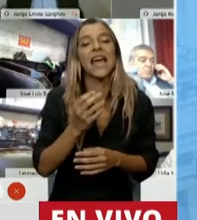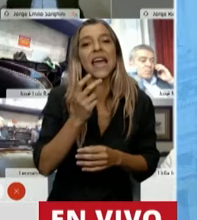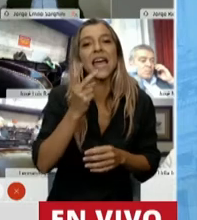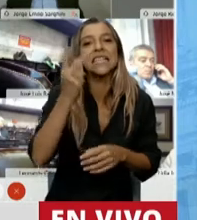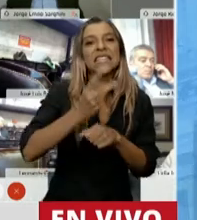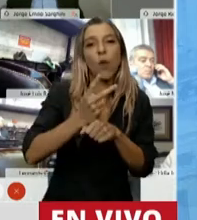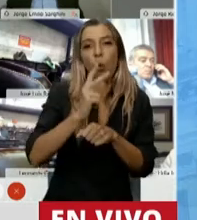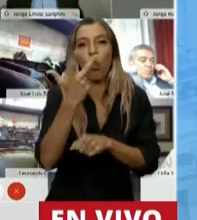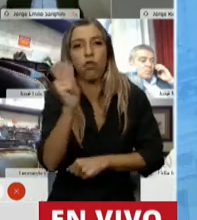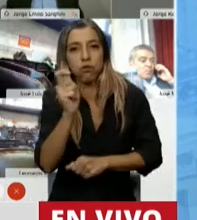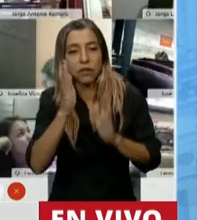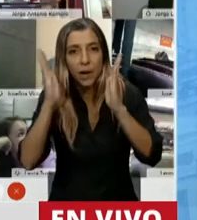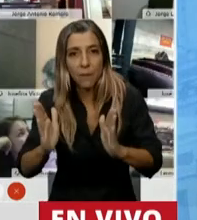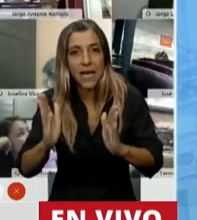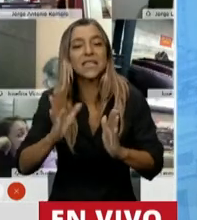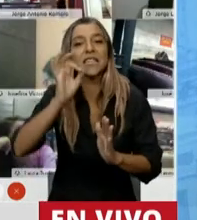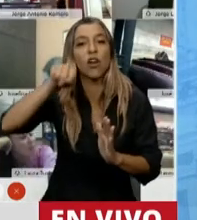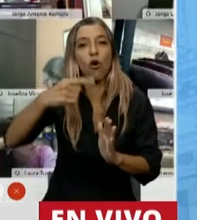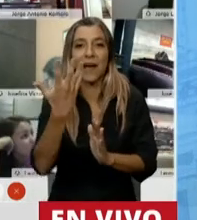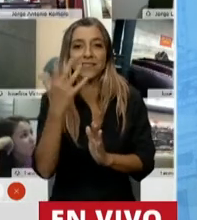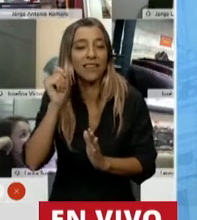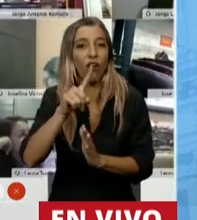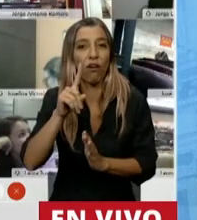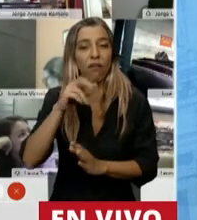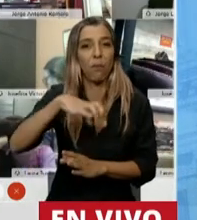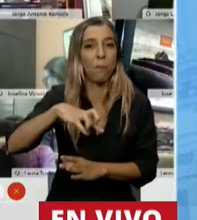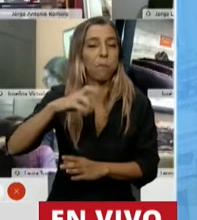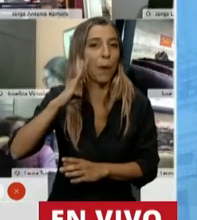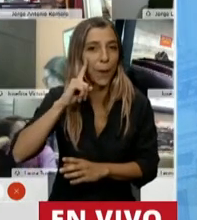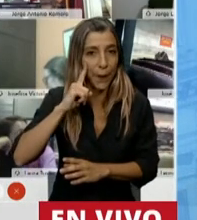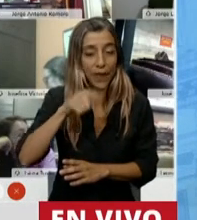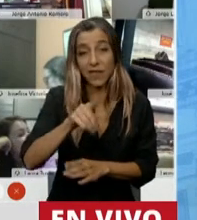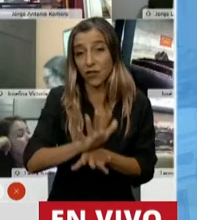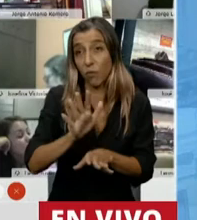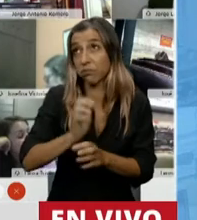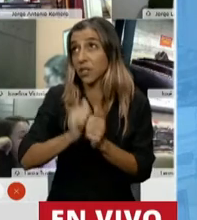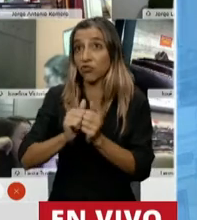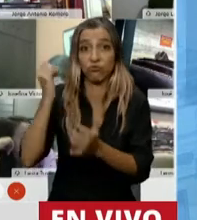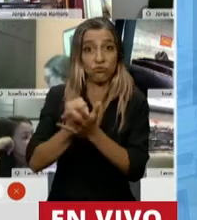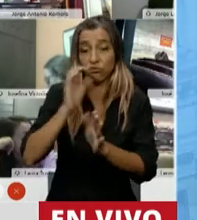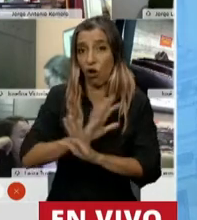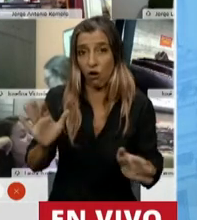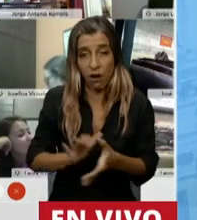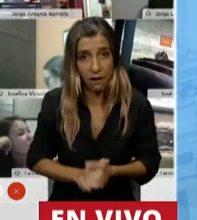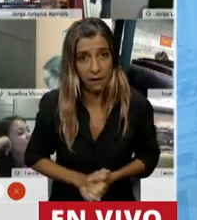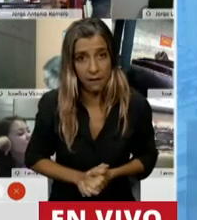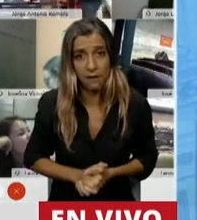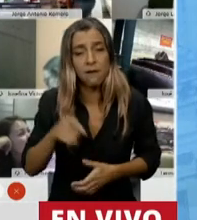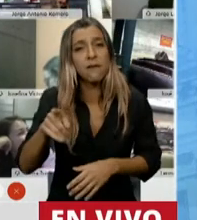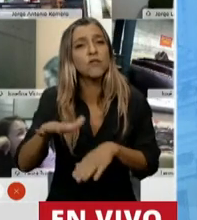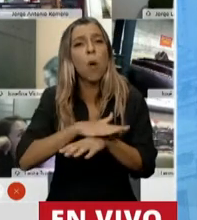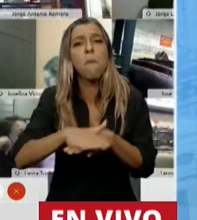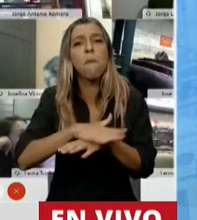del PBI. Se trata de un mínimo histórico, pero no es solamente el